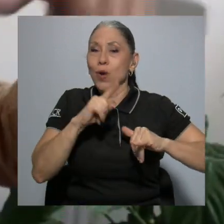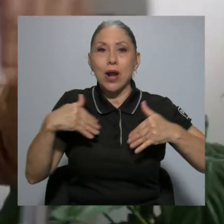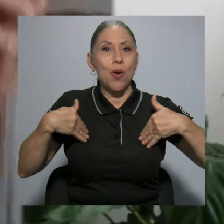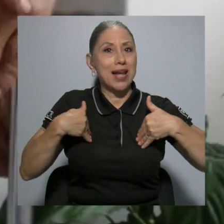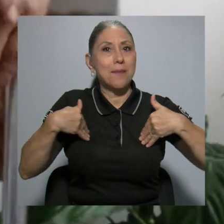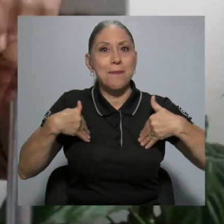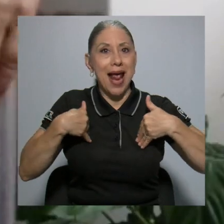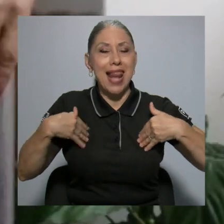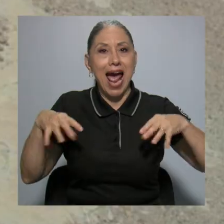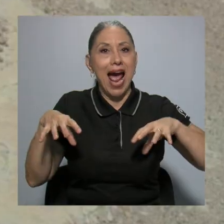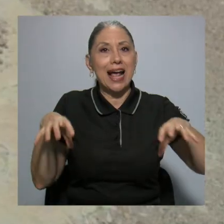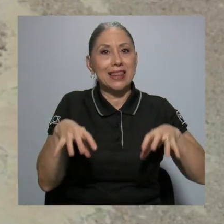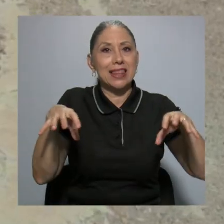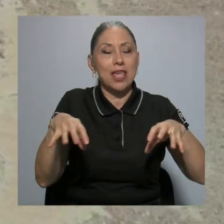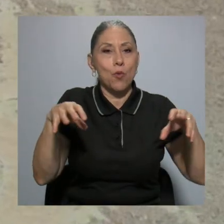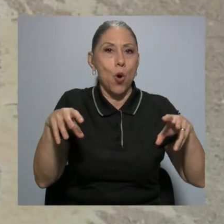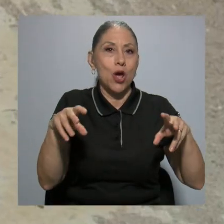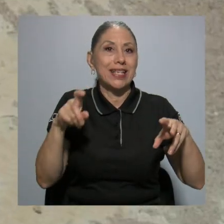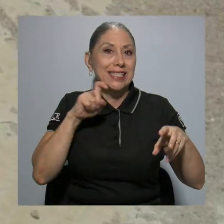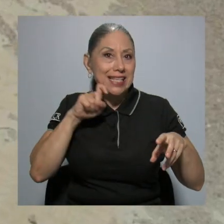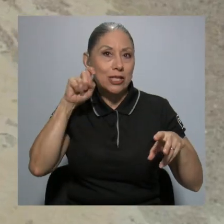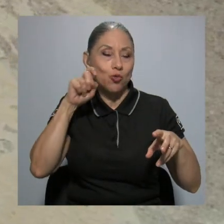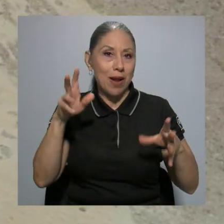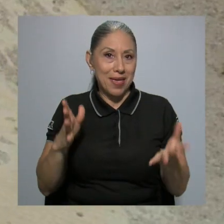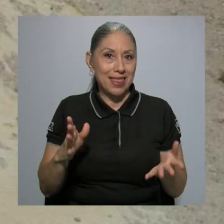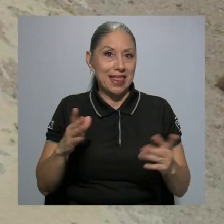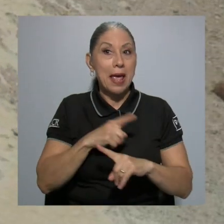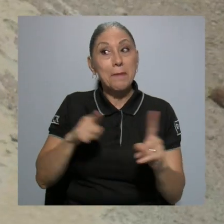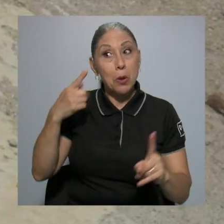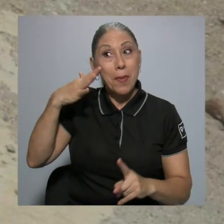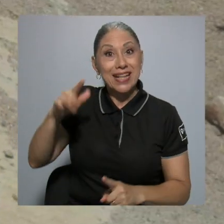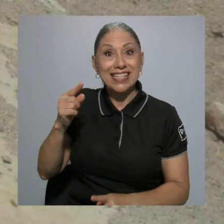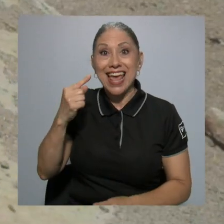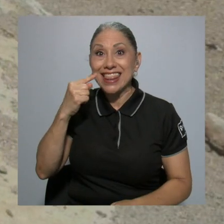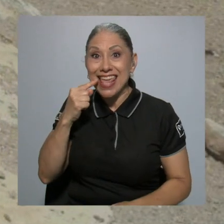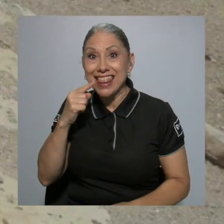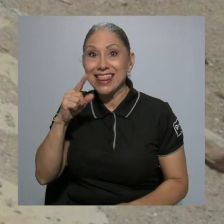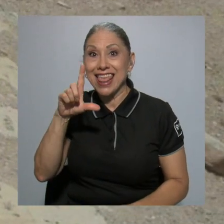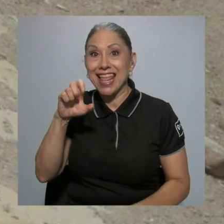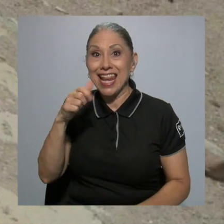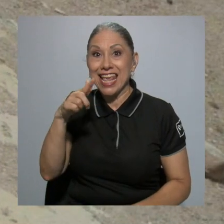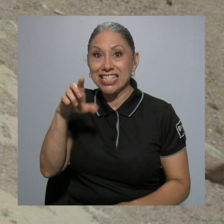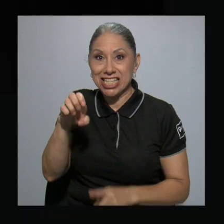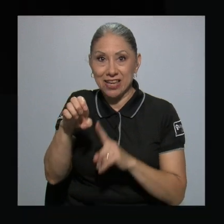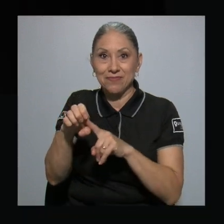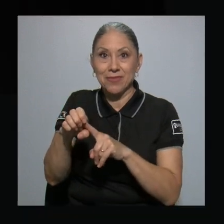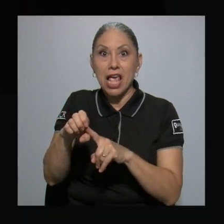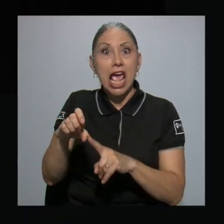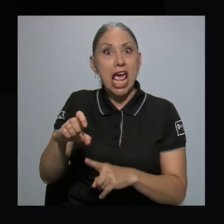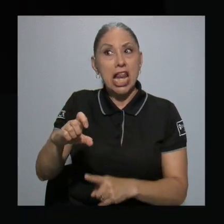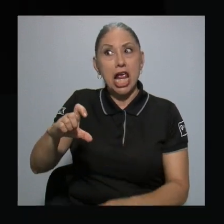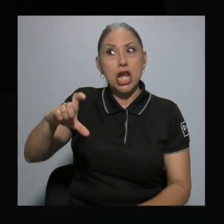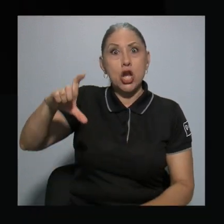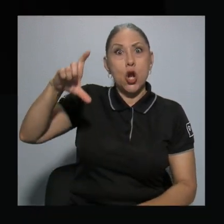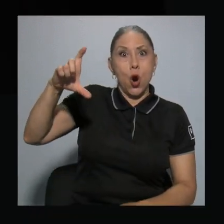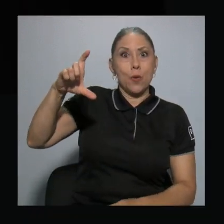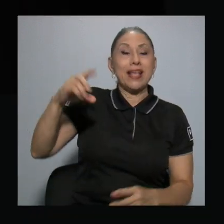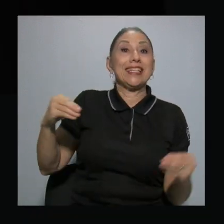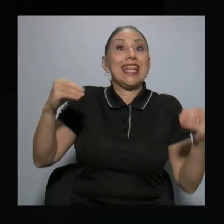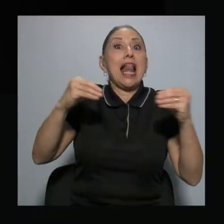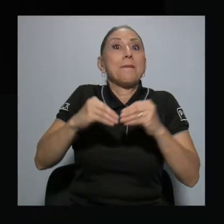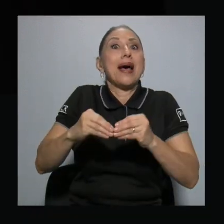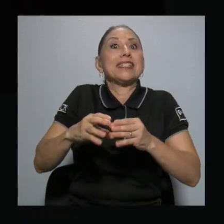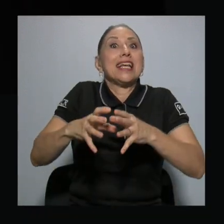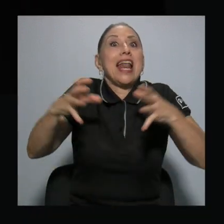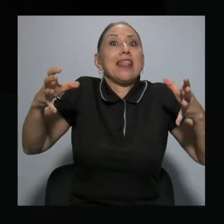tenía dientes de leche. Y si es así, es enorme y sería más grande que cualquier otra ballena, ya que las ballenas